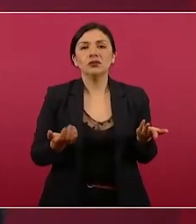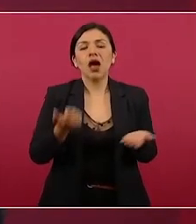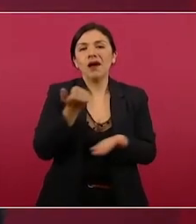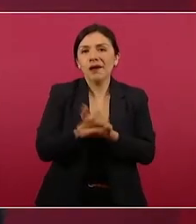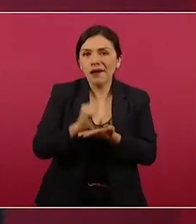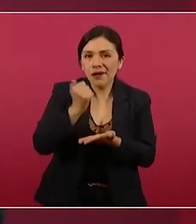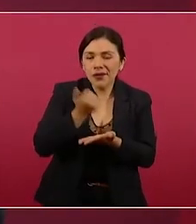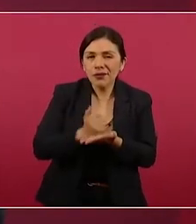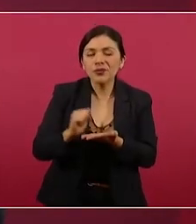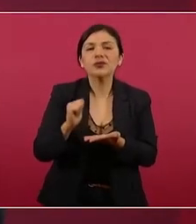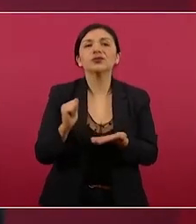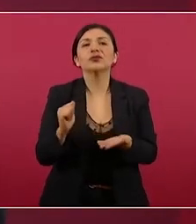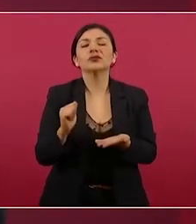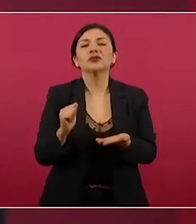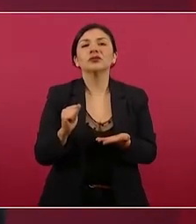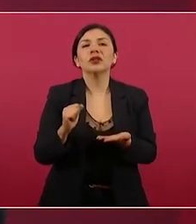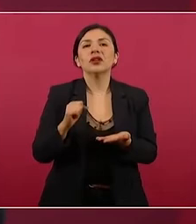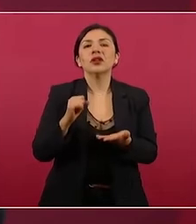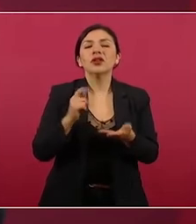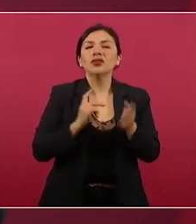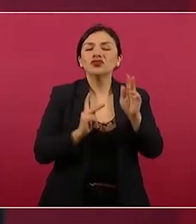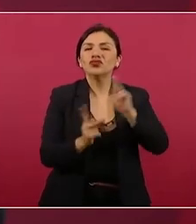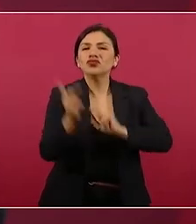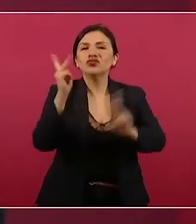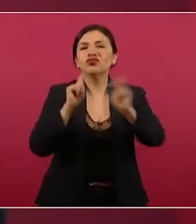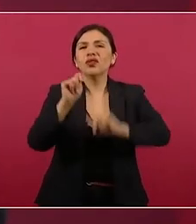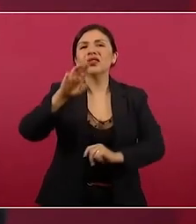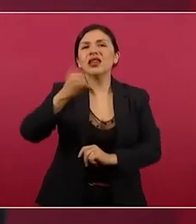arroz, trigo, harinero,